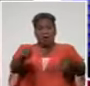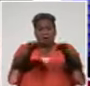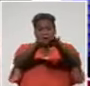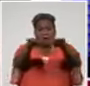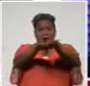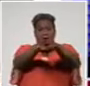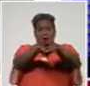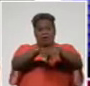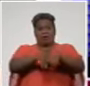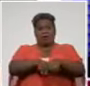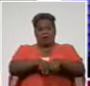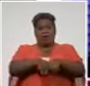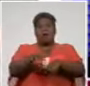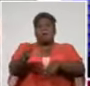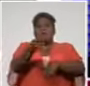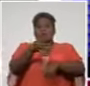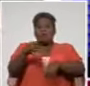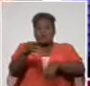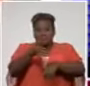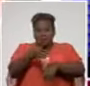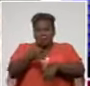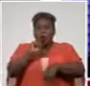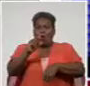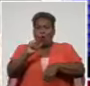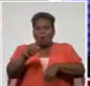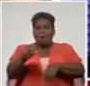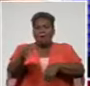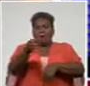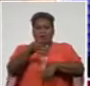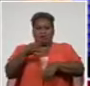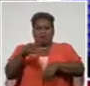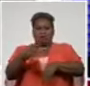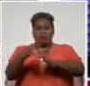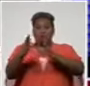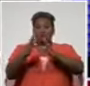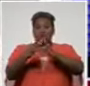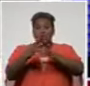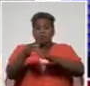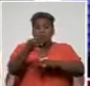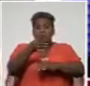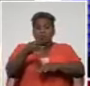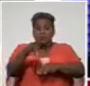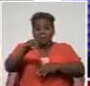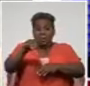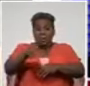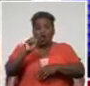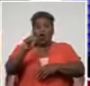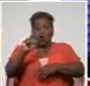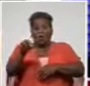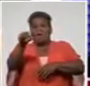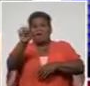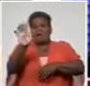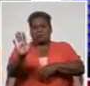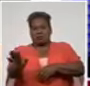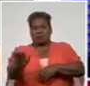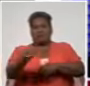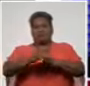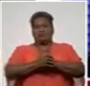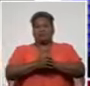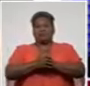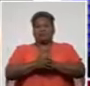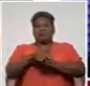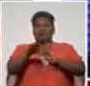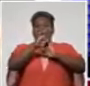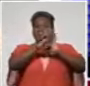movimiento municipal que se limite. Es decir, la medida se hace en el entorno de otras medidas que van asociadas es decir, que van